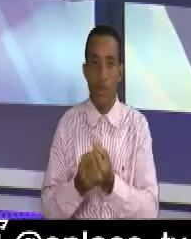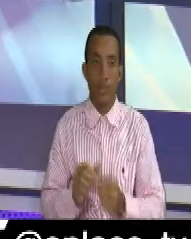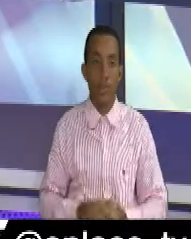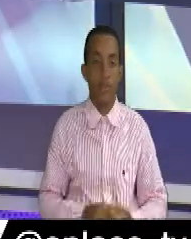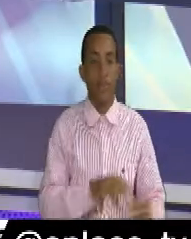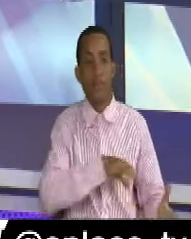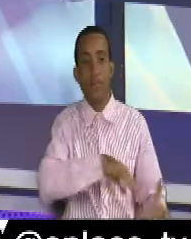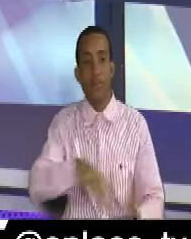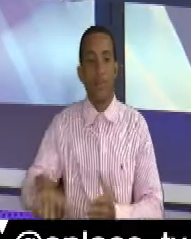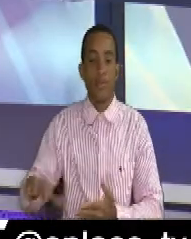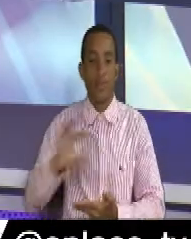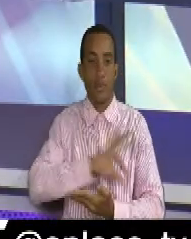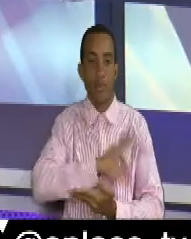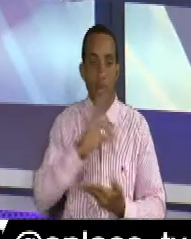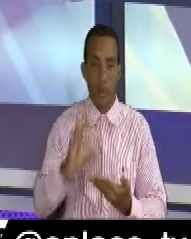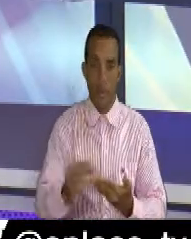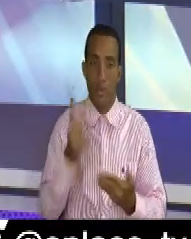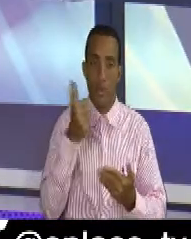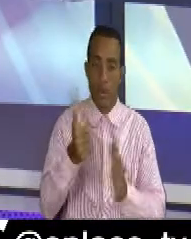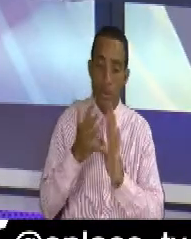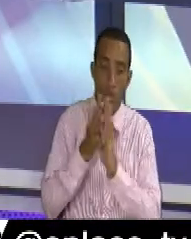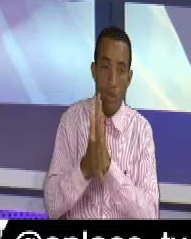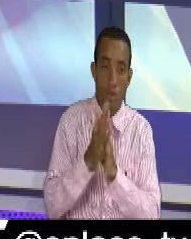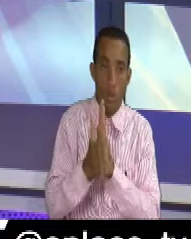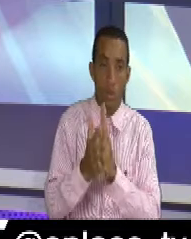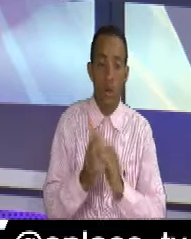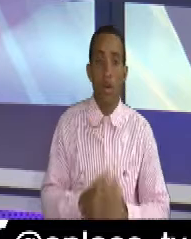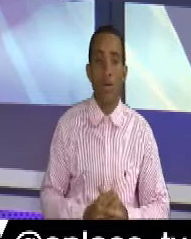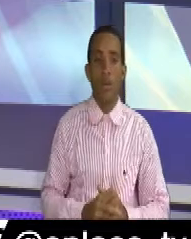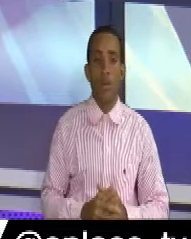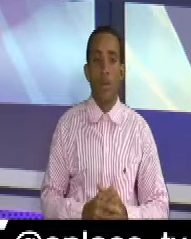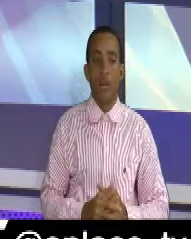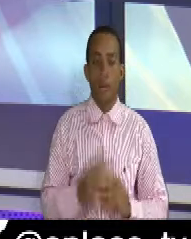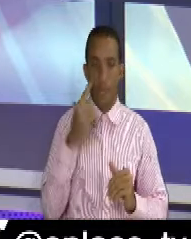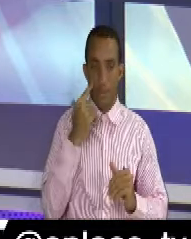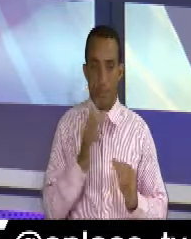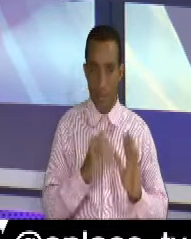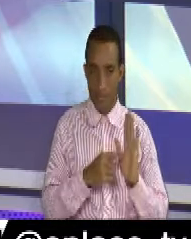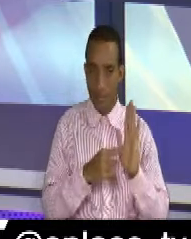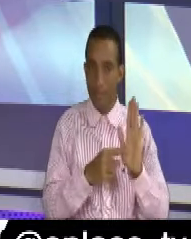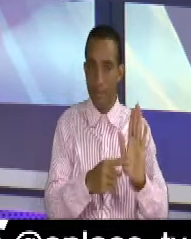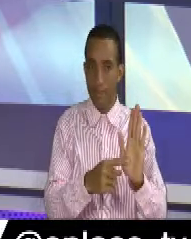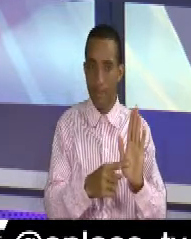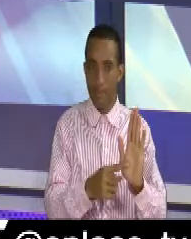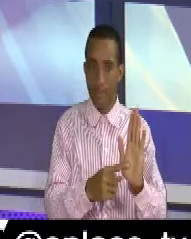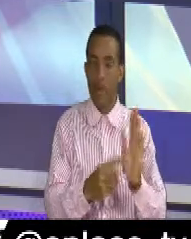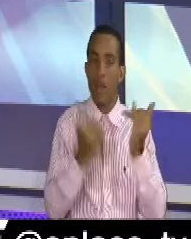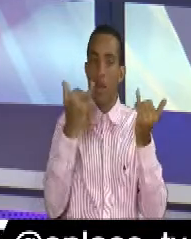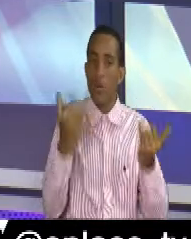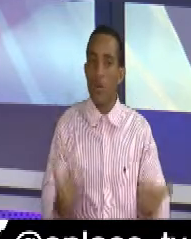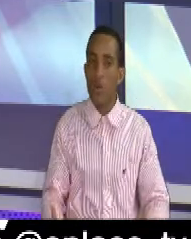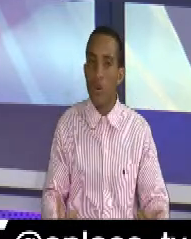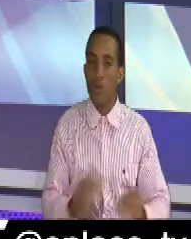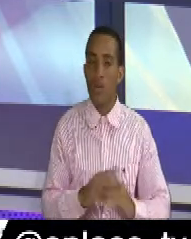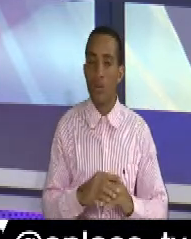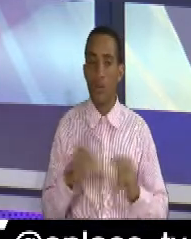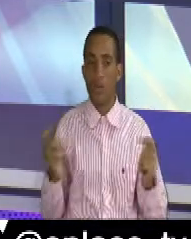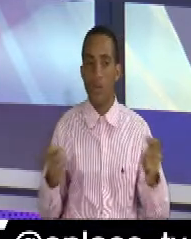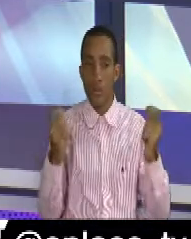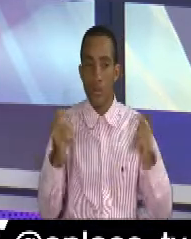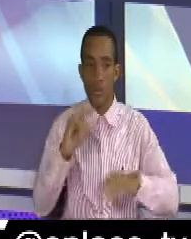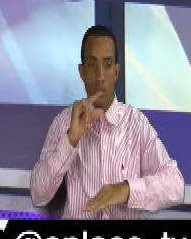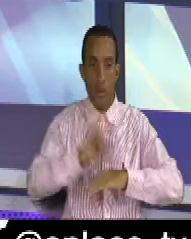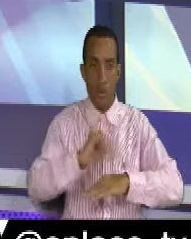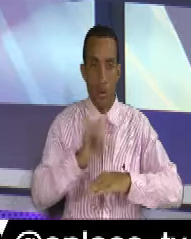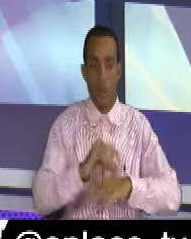Impala hace posible las buenas noticias en Enlace Noticias. A continuación conozcamos lo que ha sido hasta ahora la campaña de la Fundación Alegría